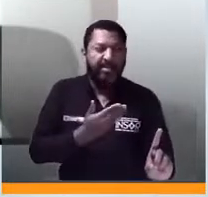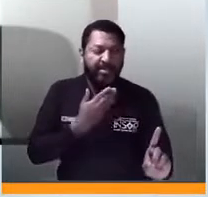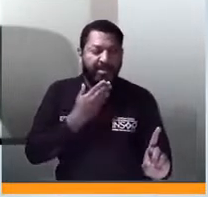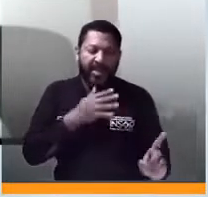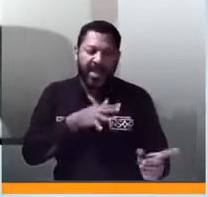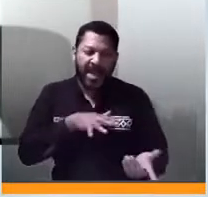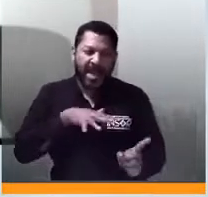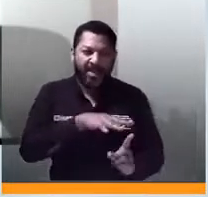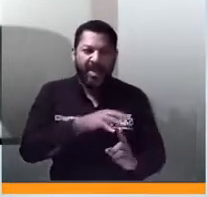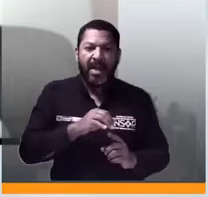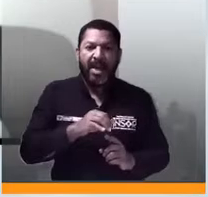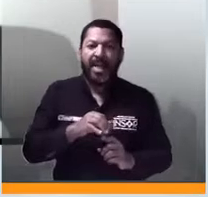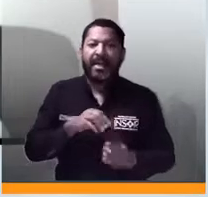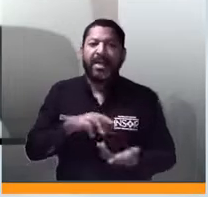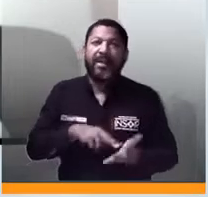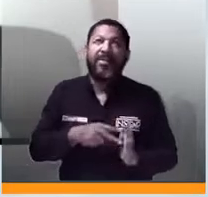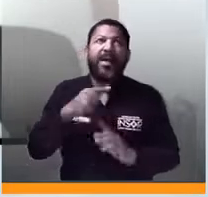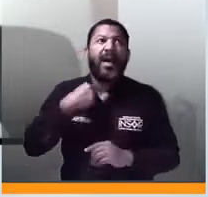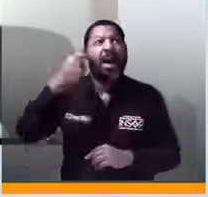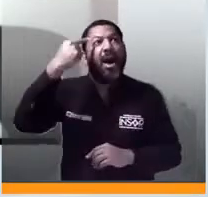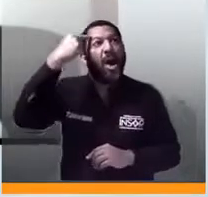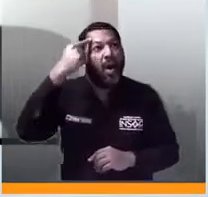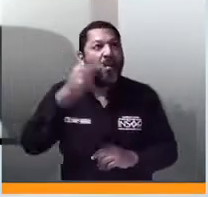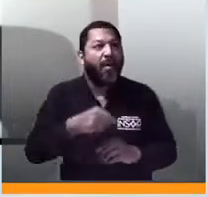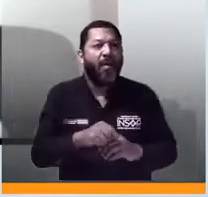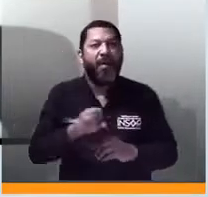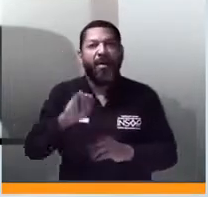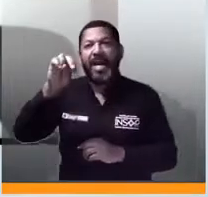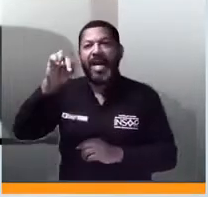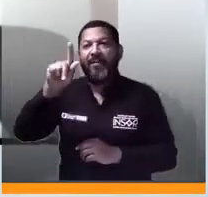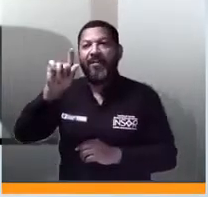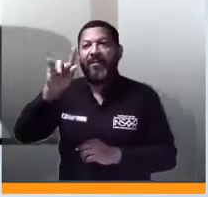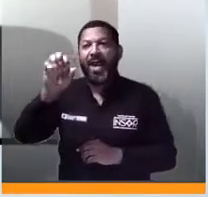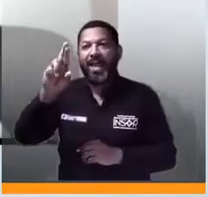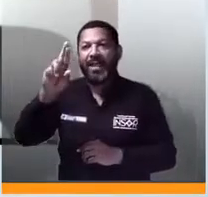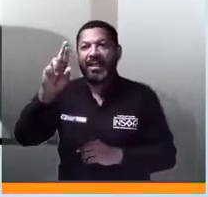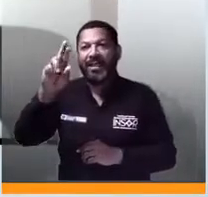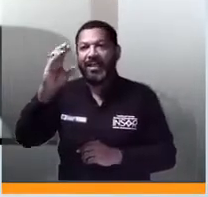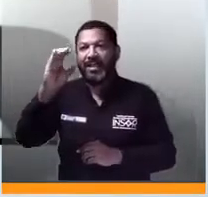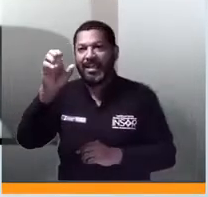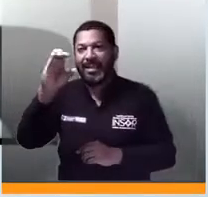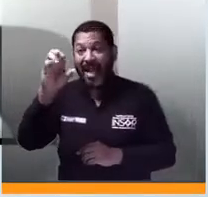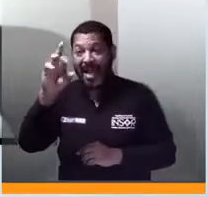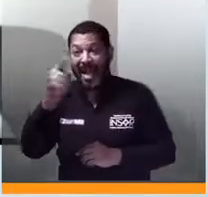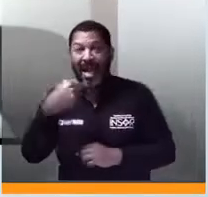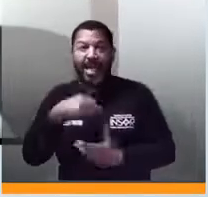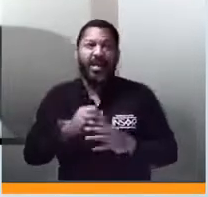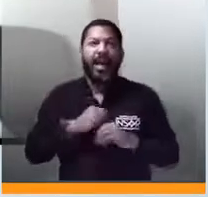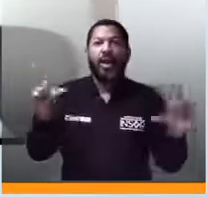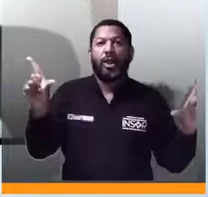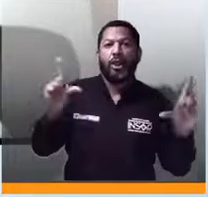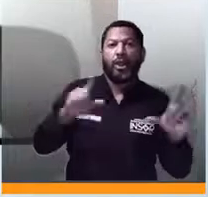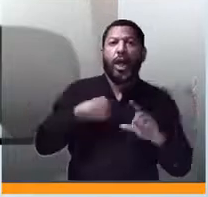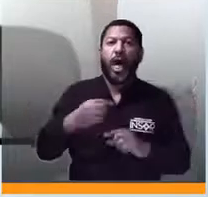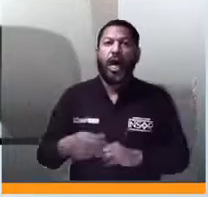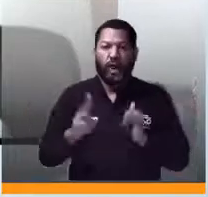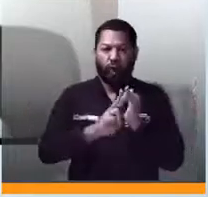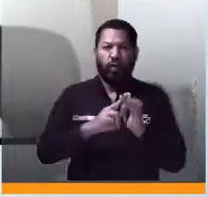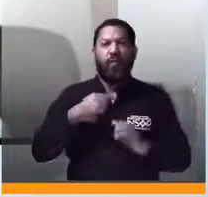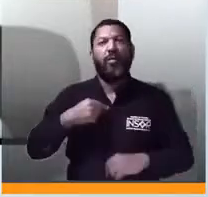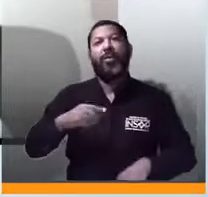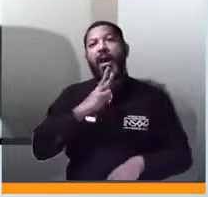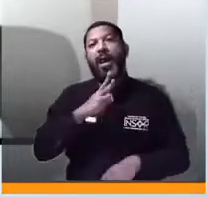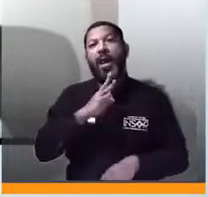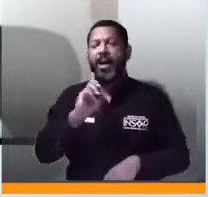influenciadores, y no es una palabra coloquial en el contexto de los influencers del día de hoy que se habla tanto. El profesor es un gran